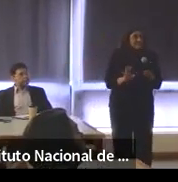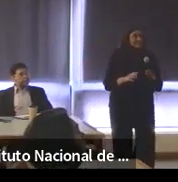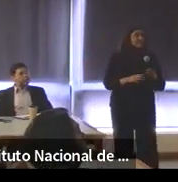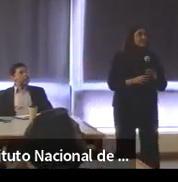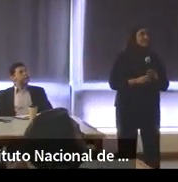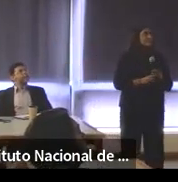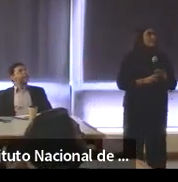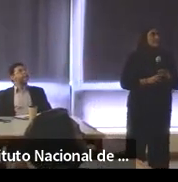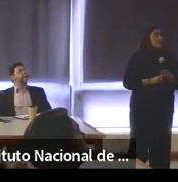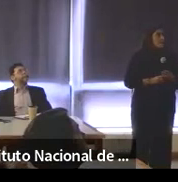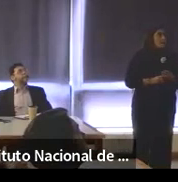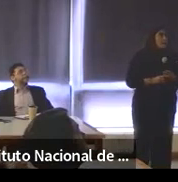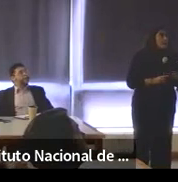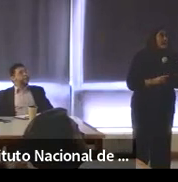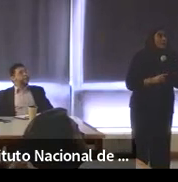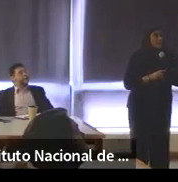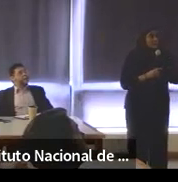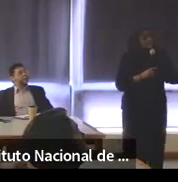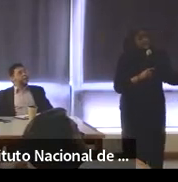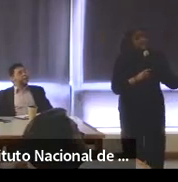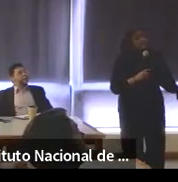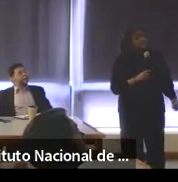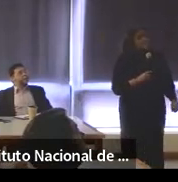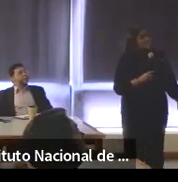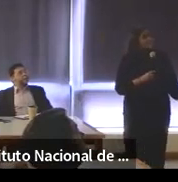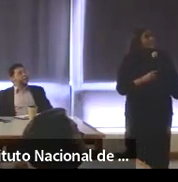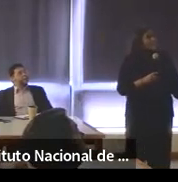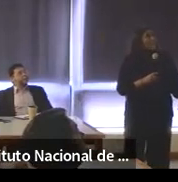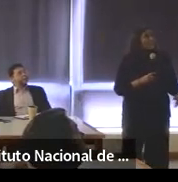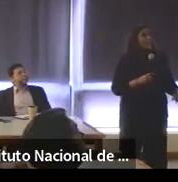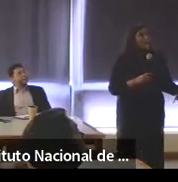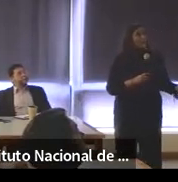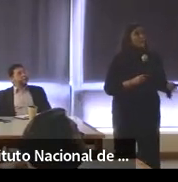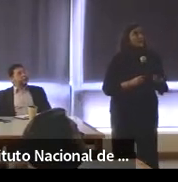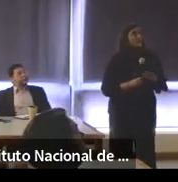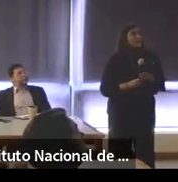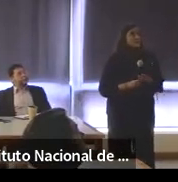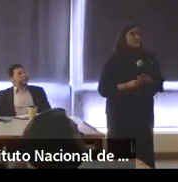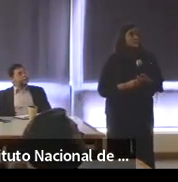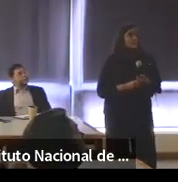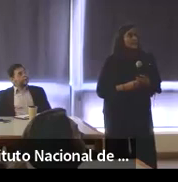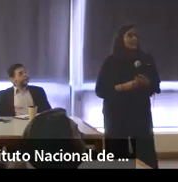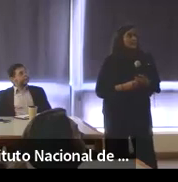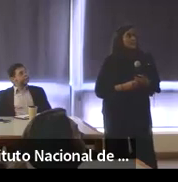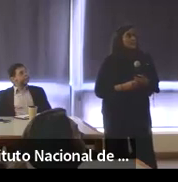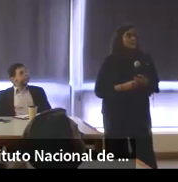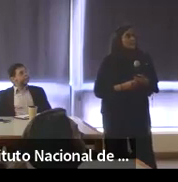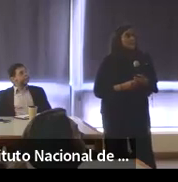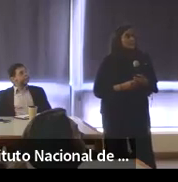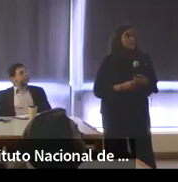está bien el acomodado ticio tiene que ver con un grado de cooperación y funciona